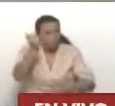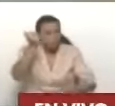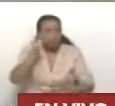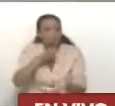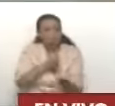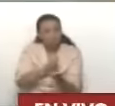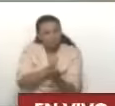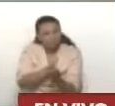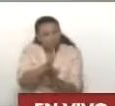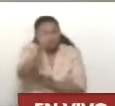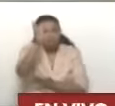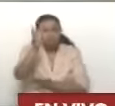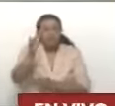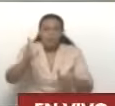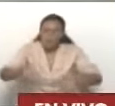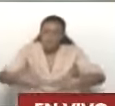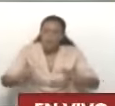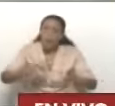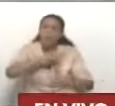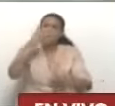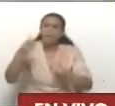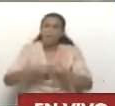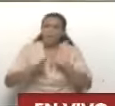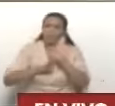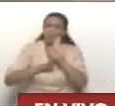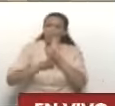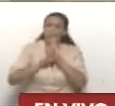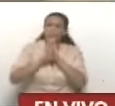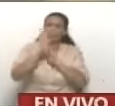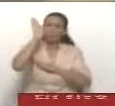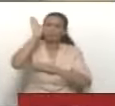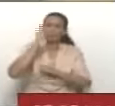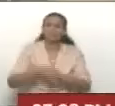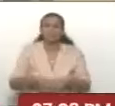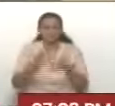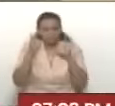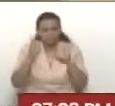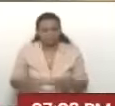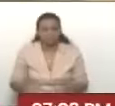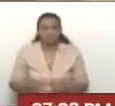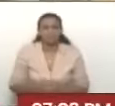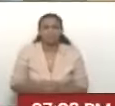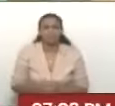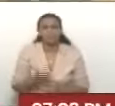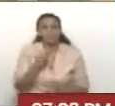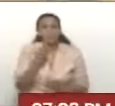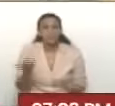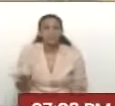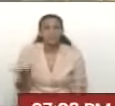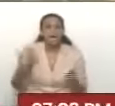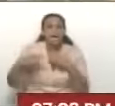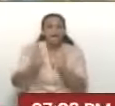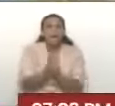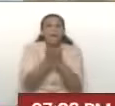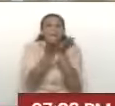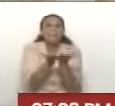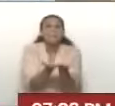camino para la recuperación completa, la recuperación definitiva. Como dice un pasaje